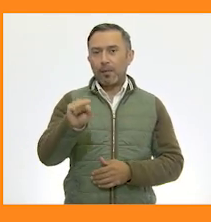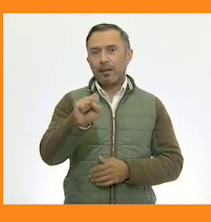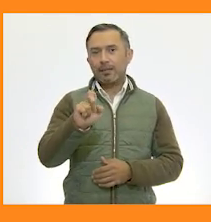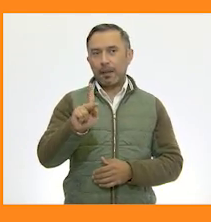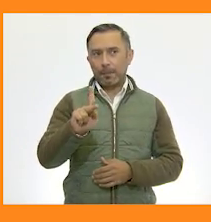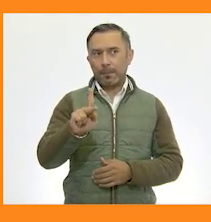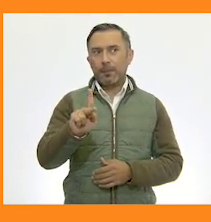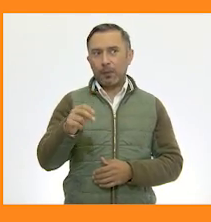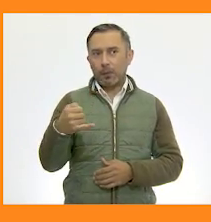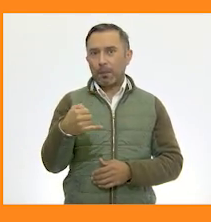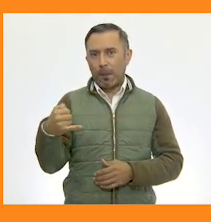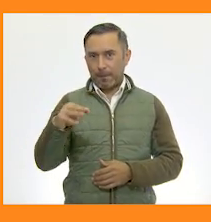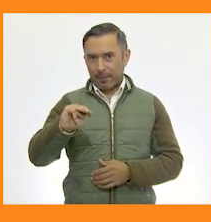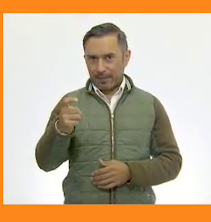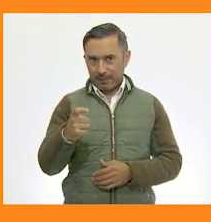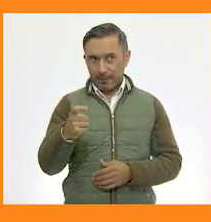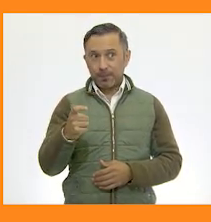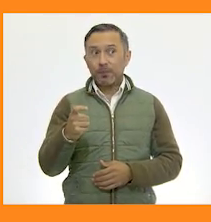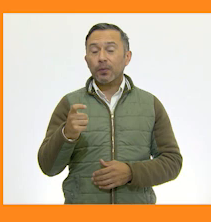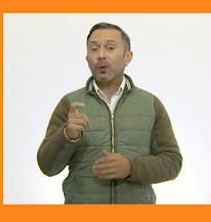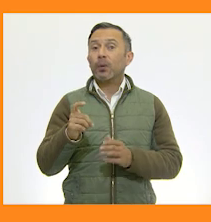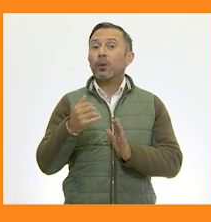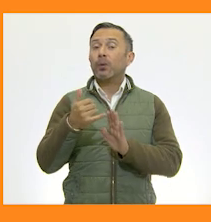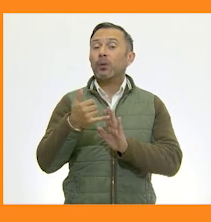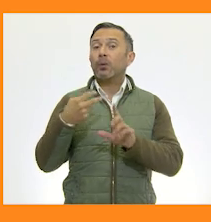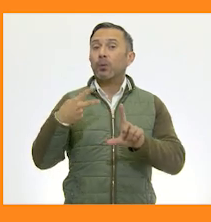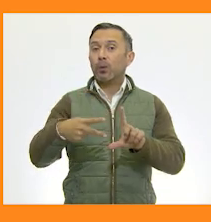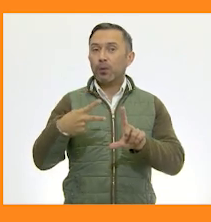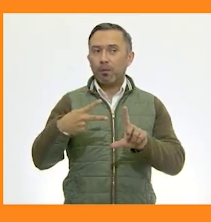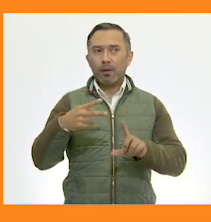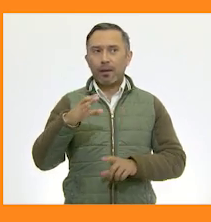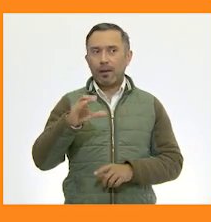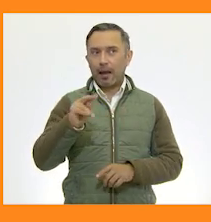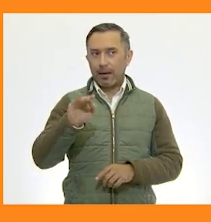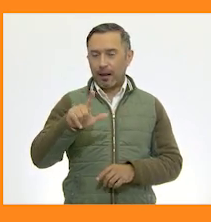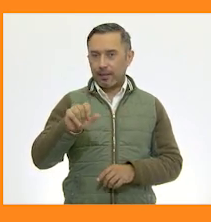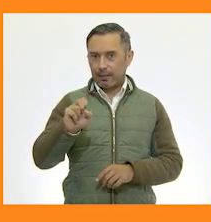@cep_mx, en YouTube canal CEP, en Instagram